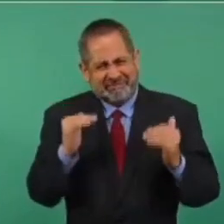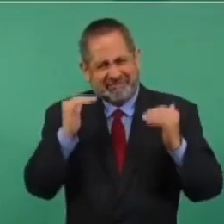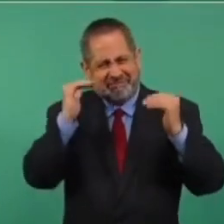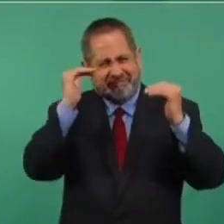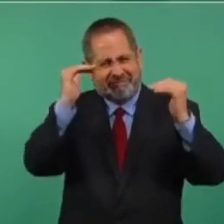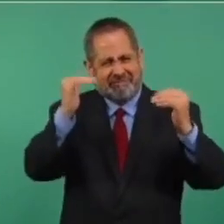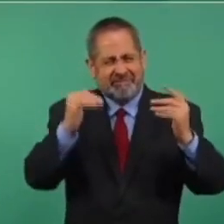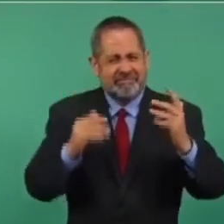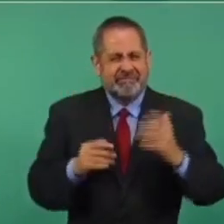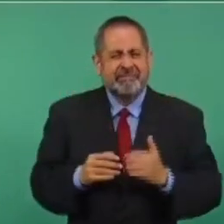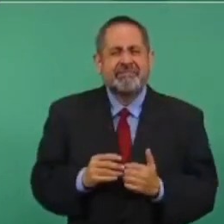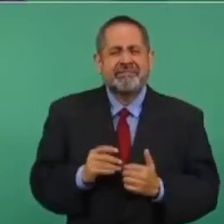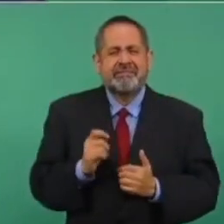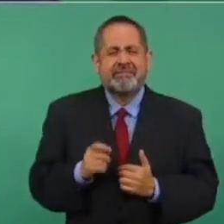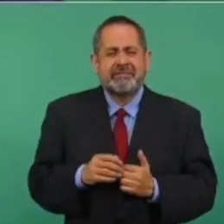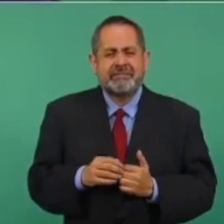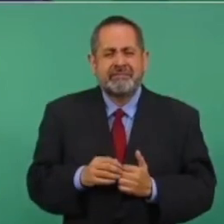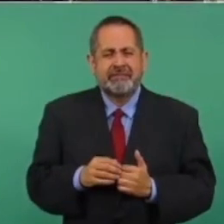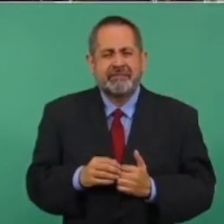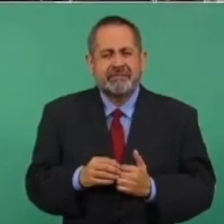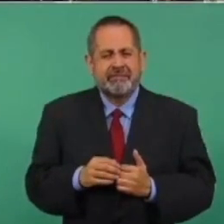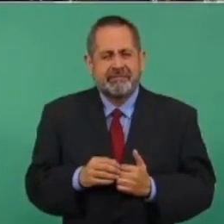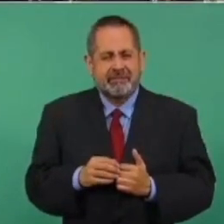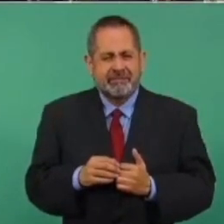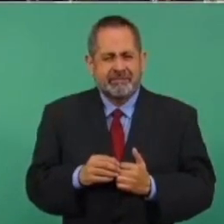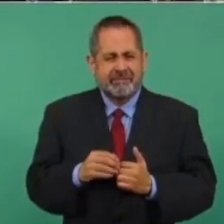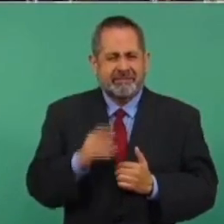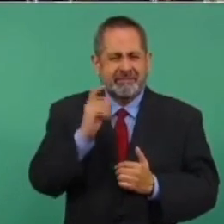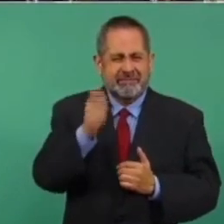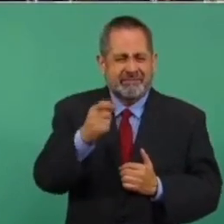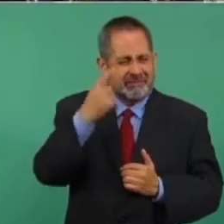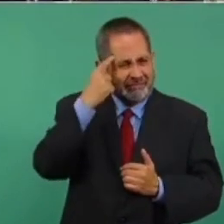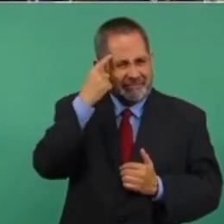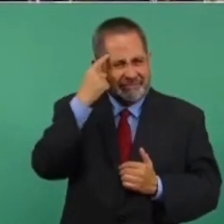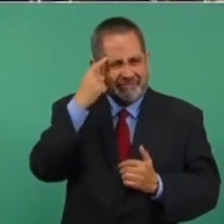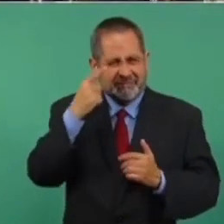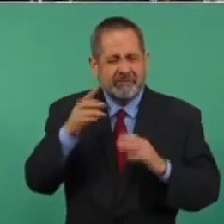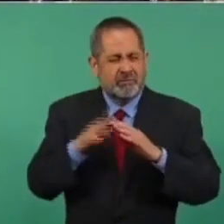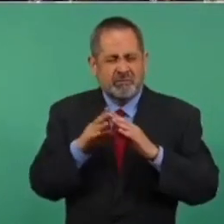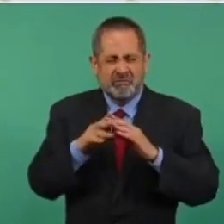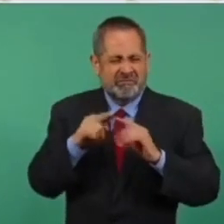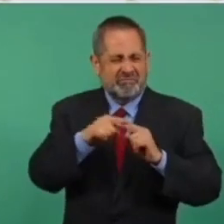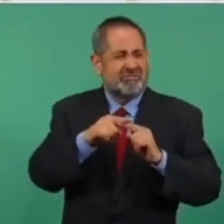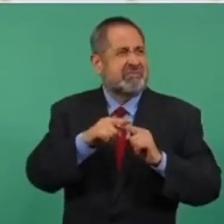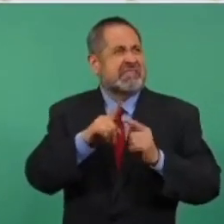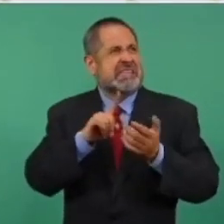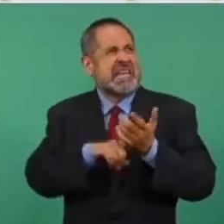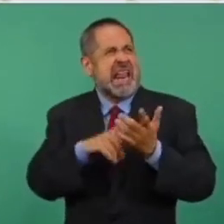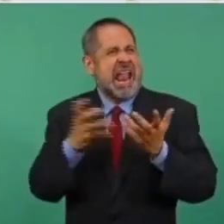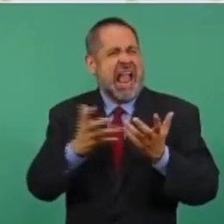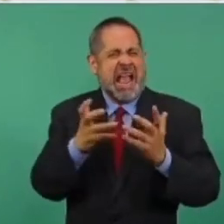de los pies a la cabeza, sino de la cabeza al cielo.